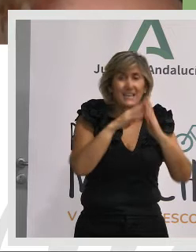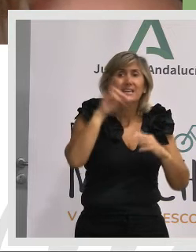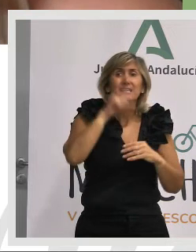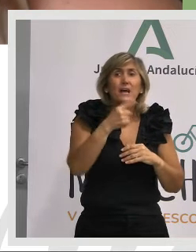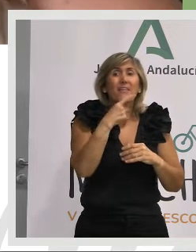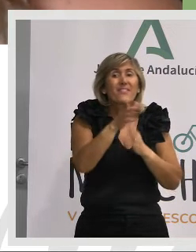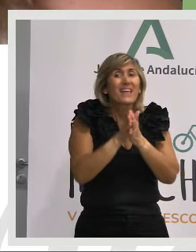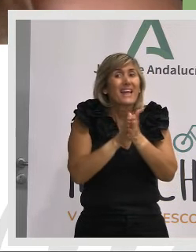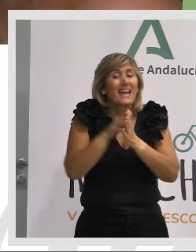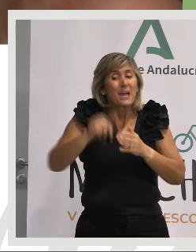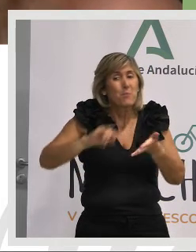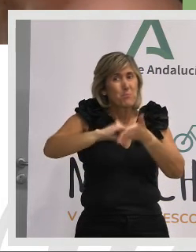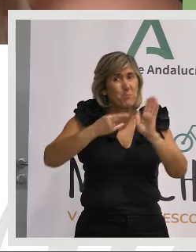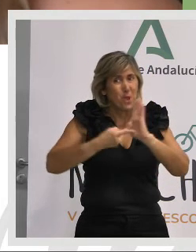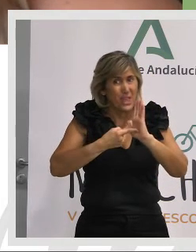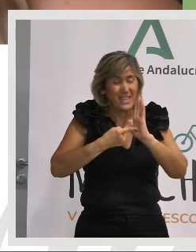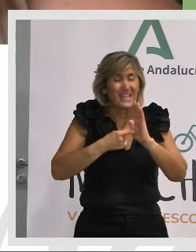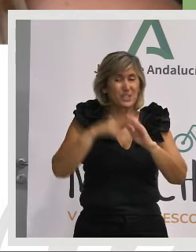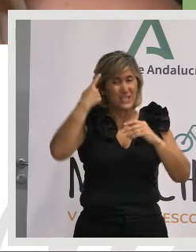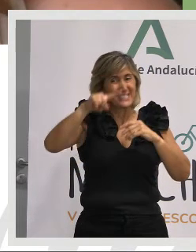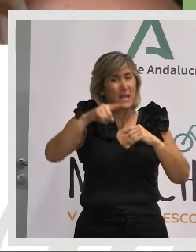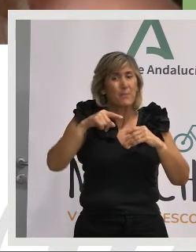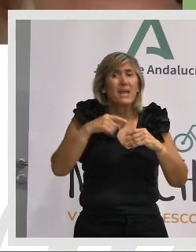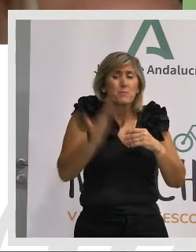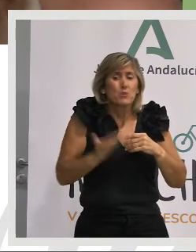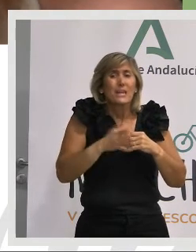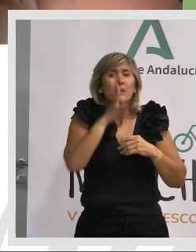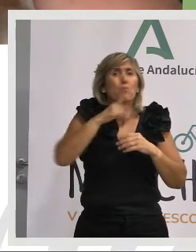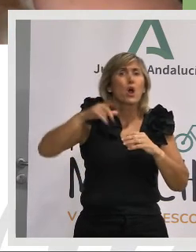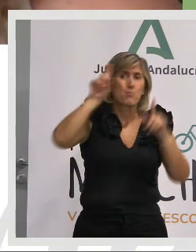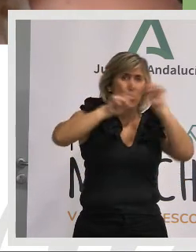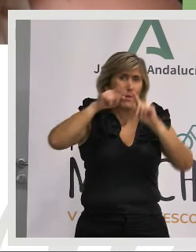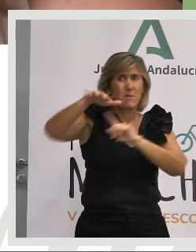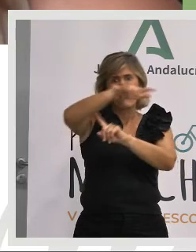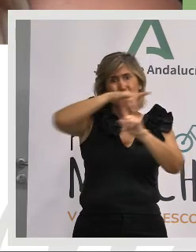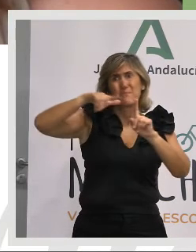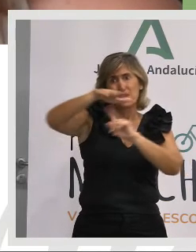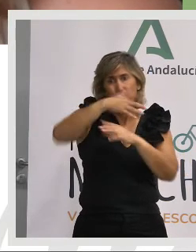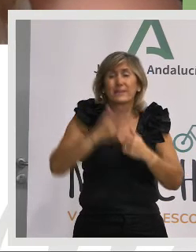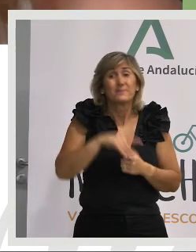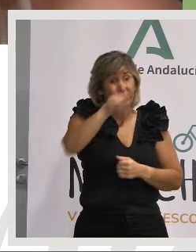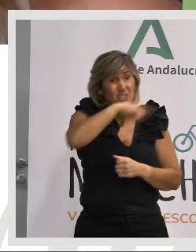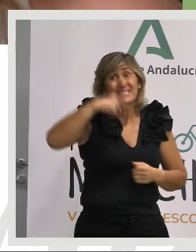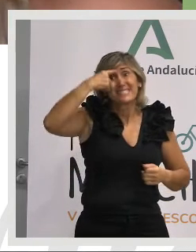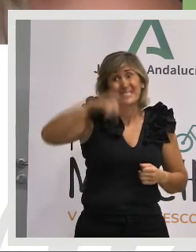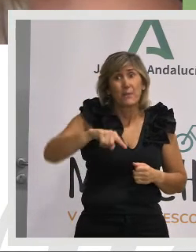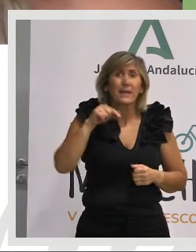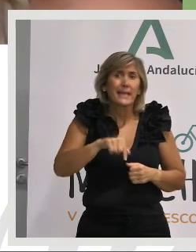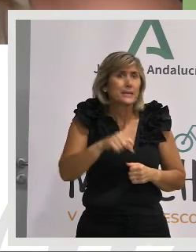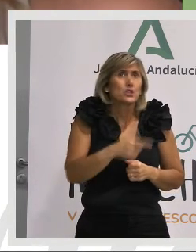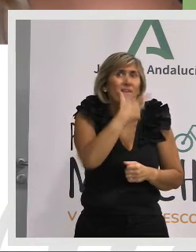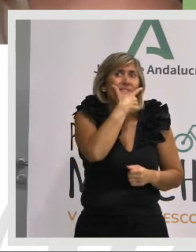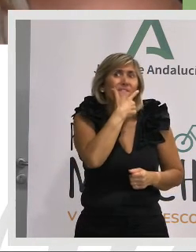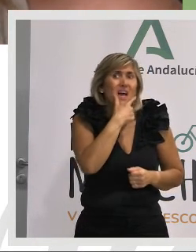inquietud importante por los problemas medioambientales. Ya sabemos que esto no ha sido algo que